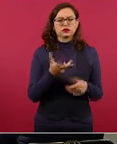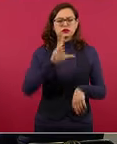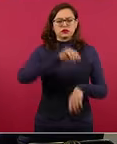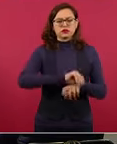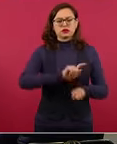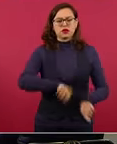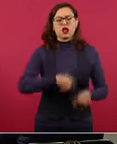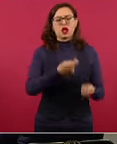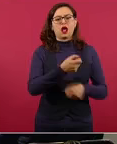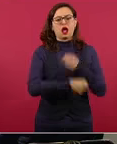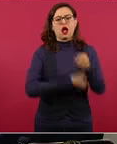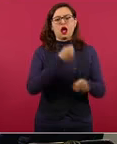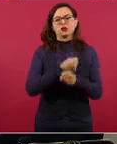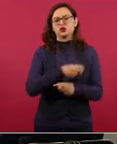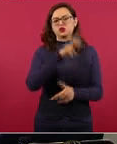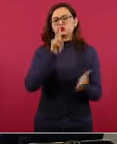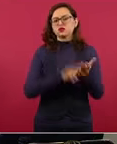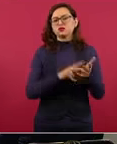2015